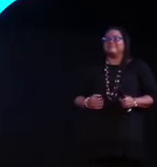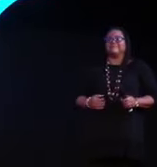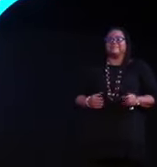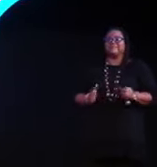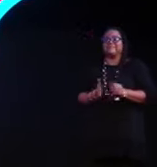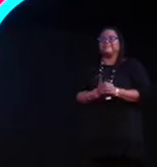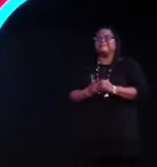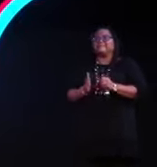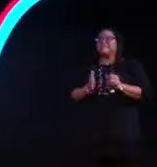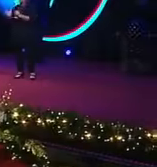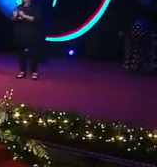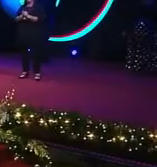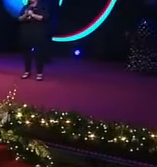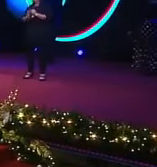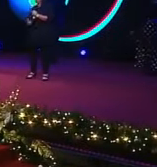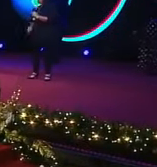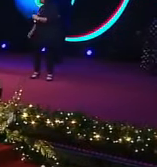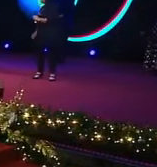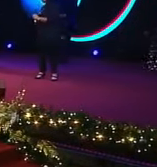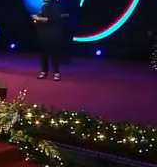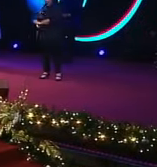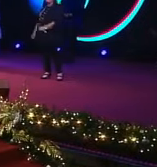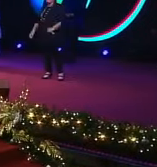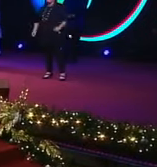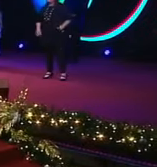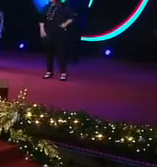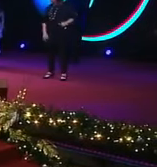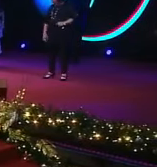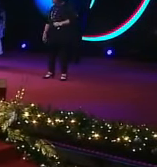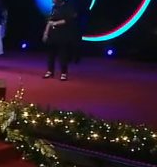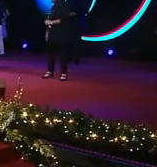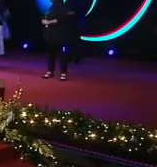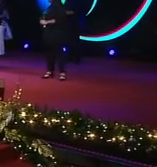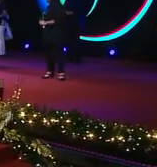digo amén.